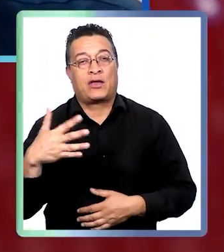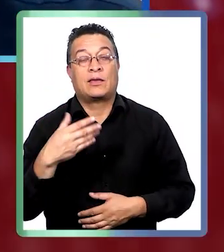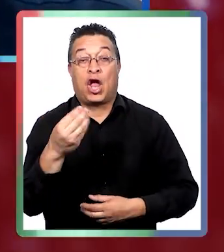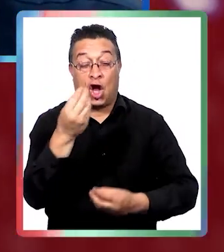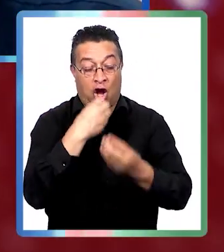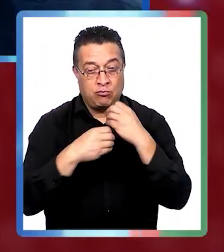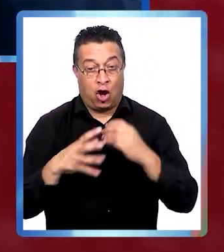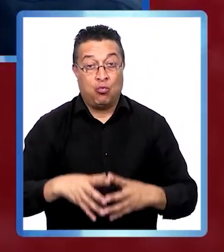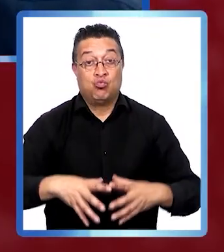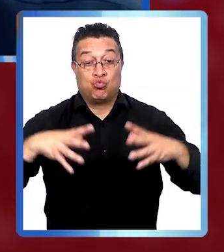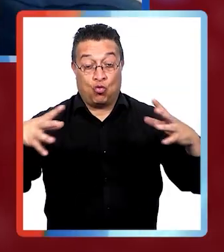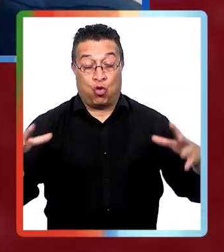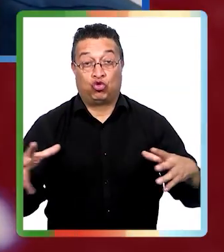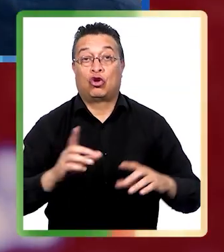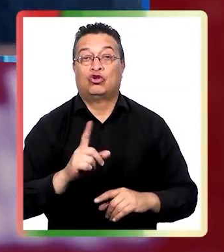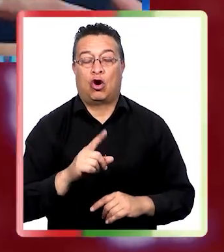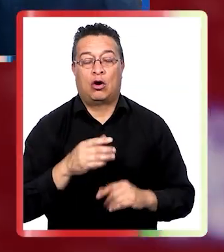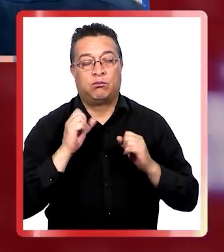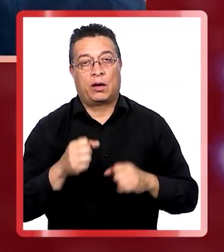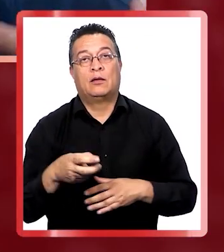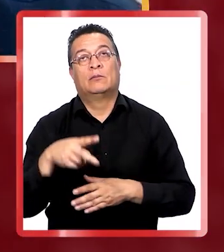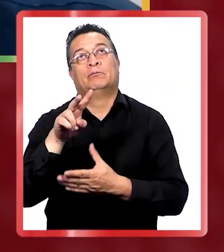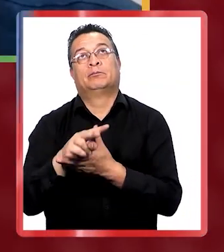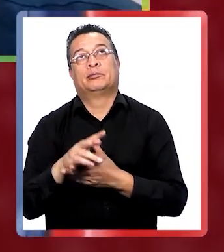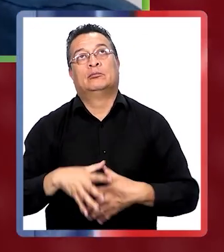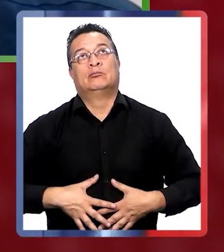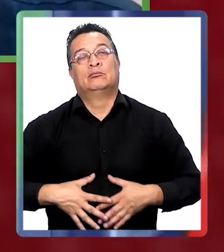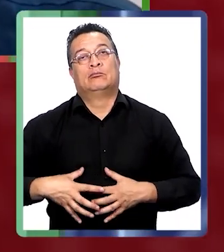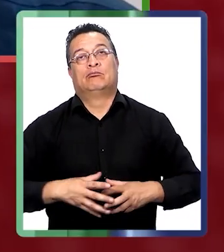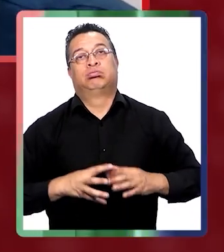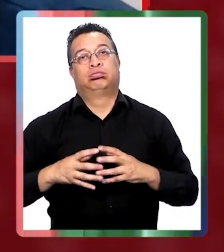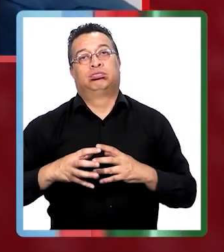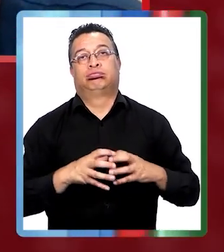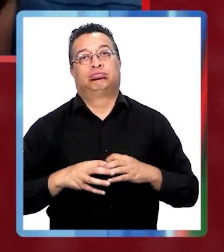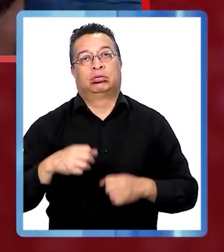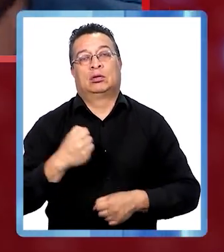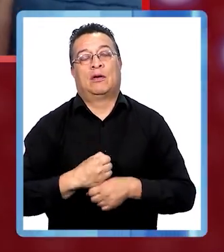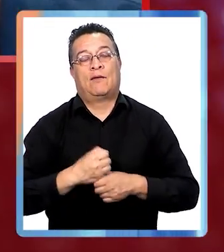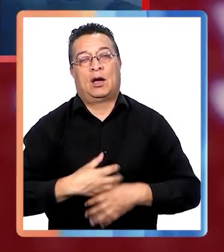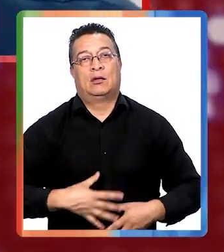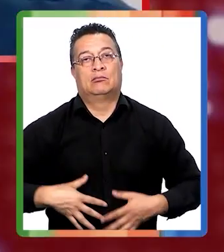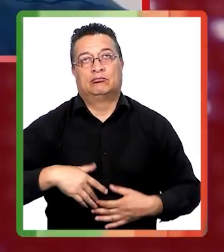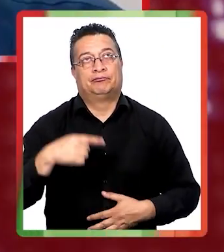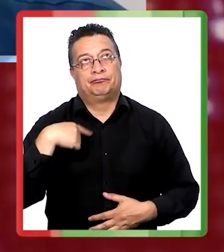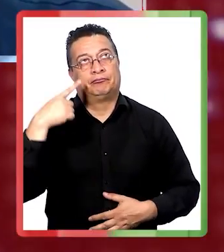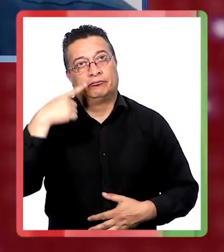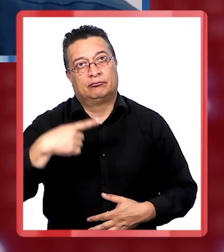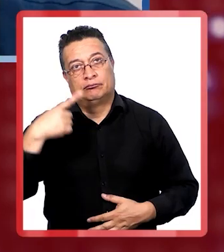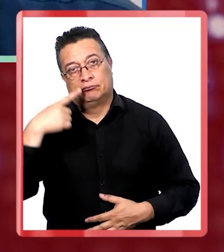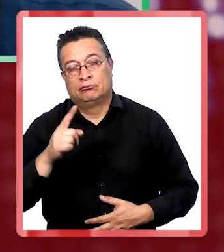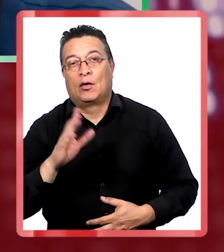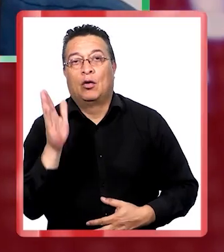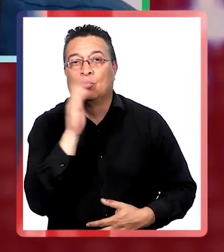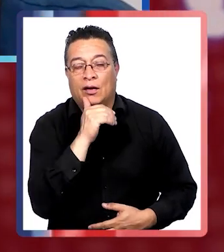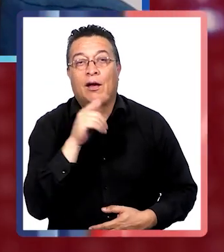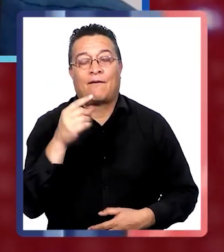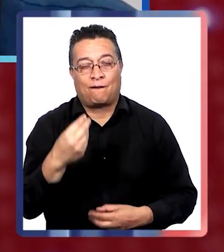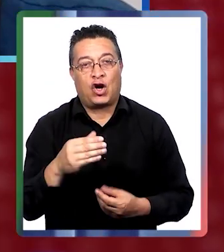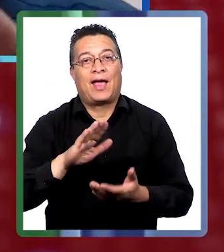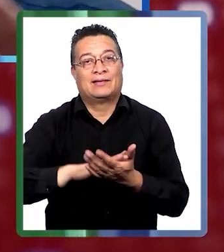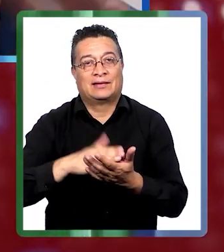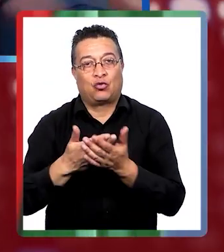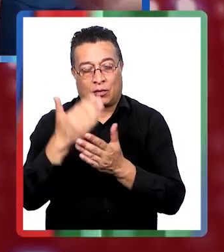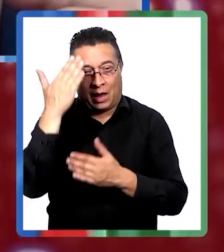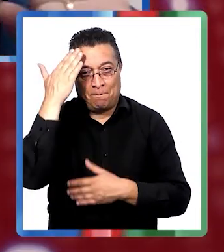no comer tan pesado, ya, porque eso puede generar eh, también estos problemas, y es clave tener